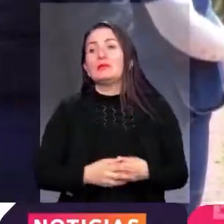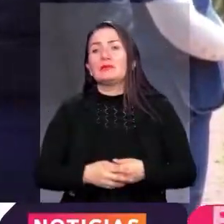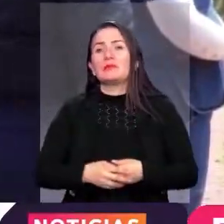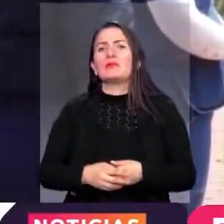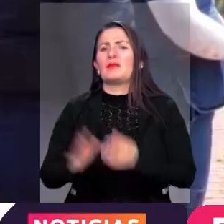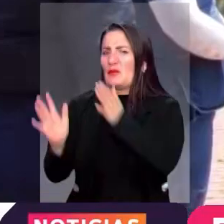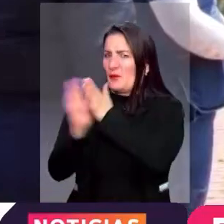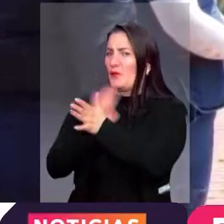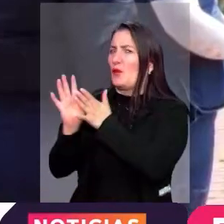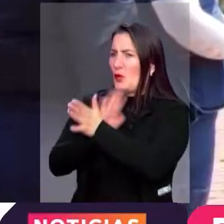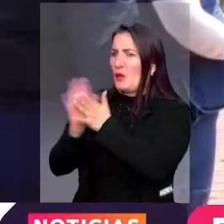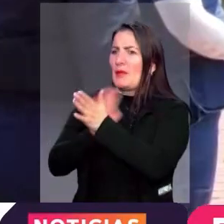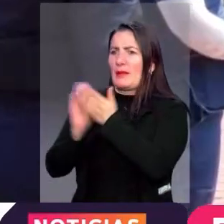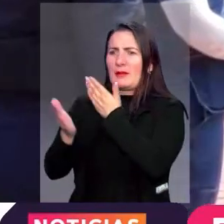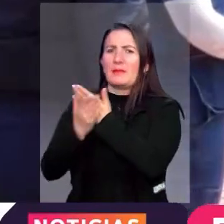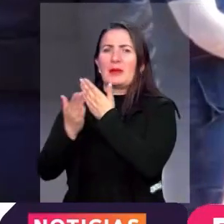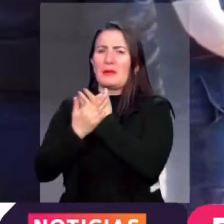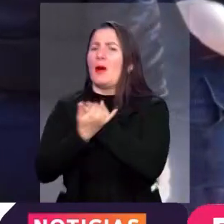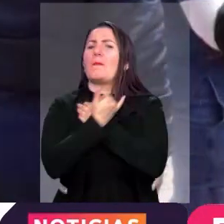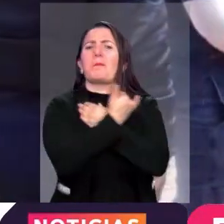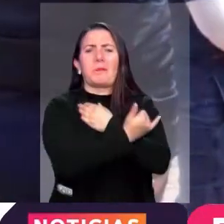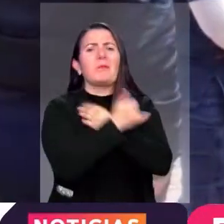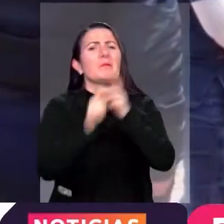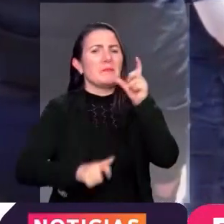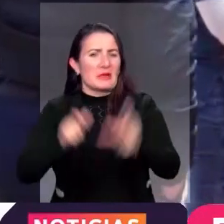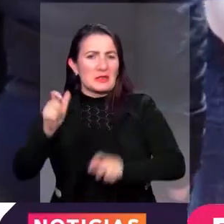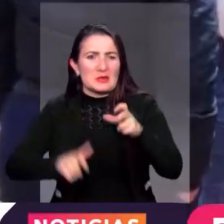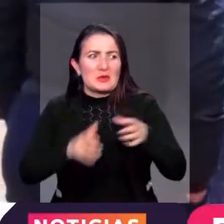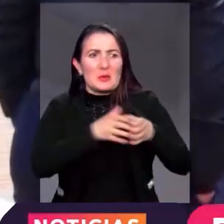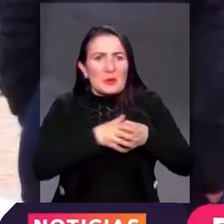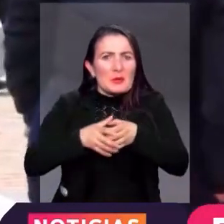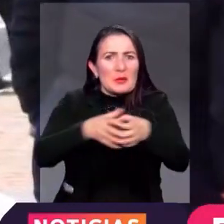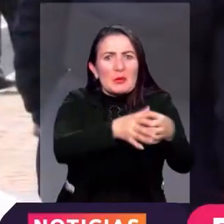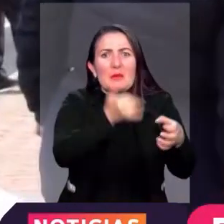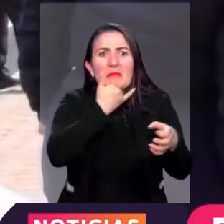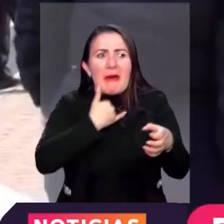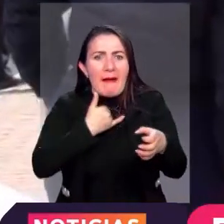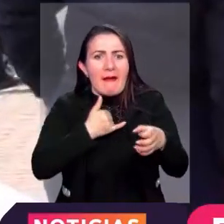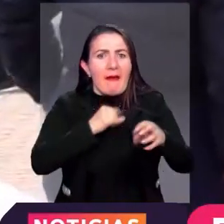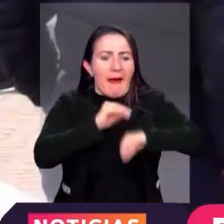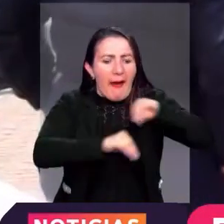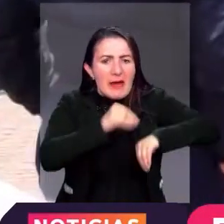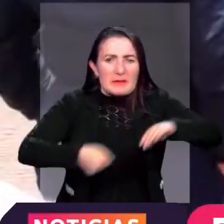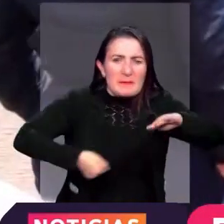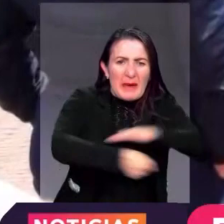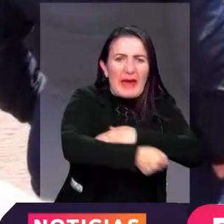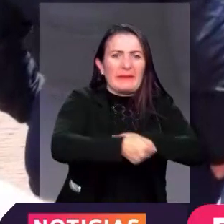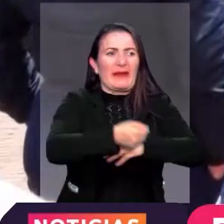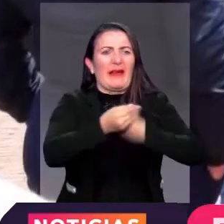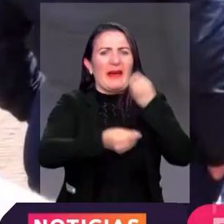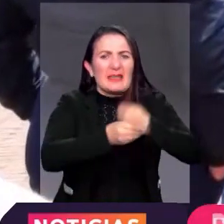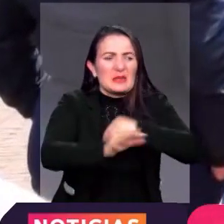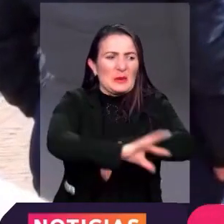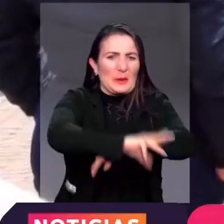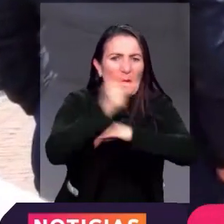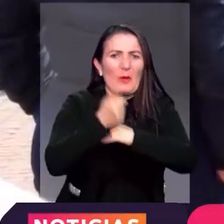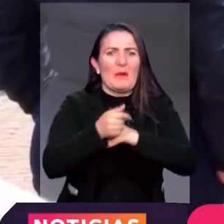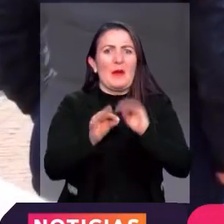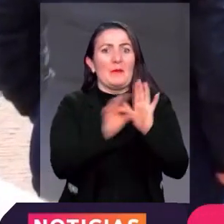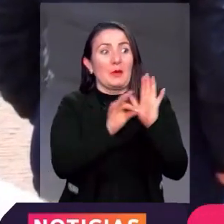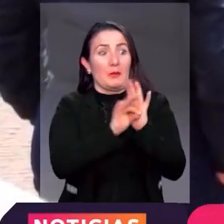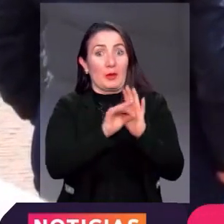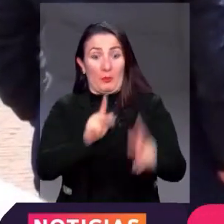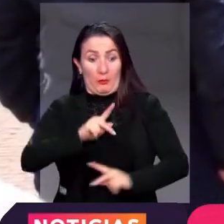varias información que existían varias personas, varias bandas que estaban aquí, pero pues los mismos dueños del predio dicen